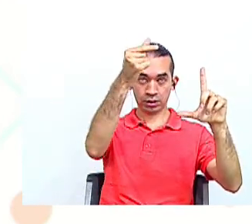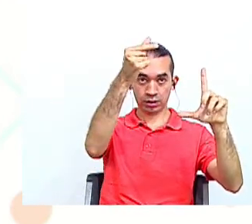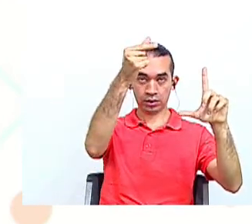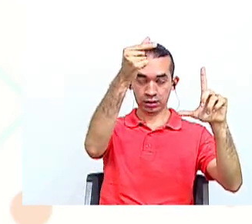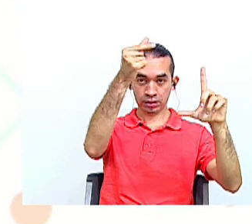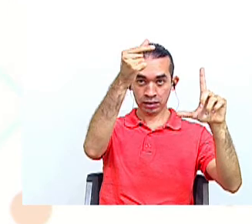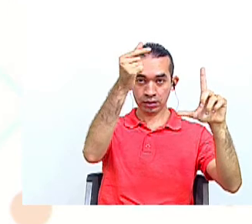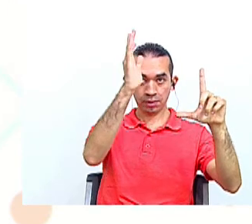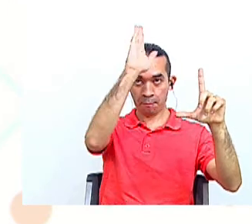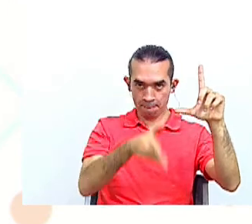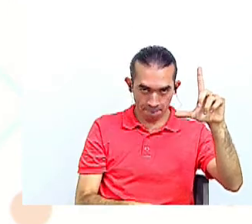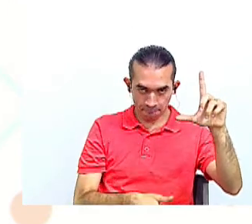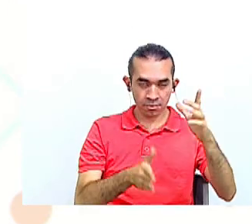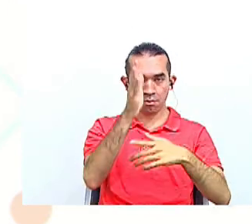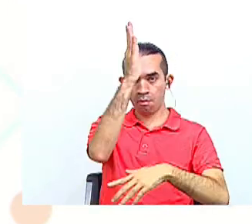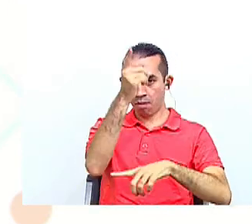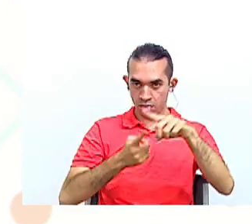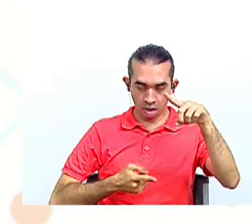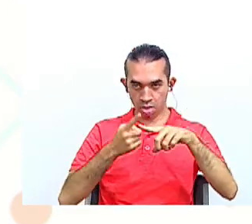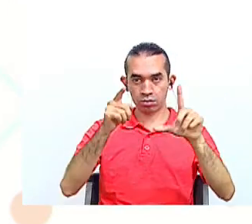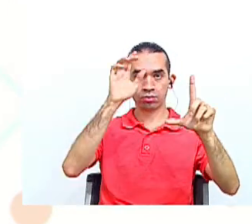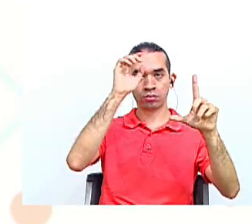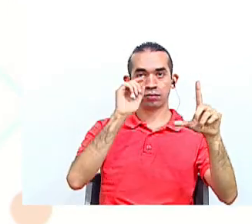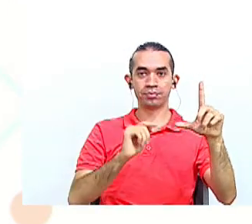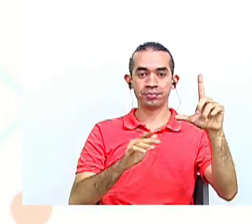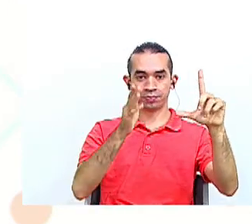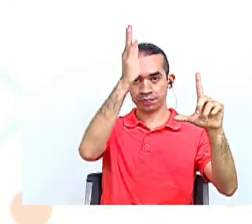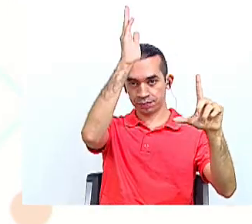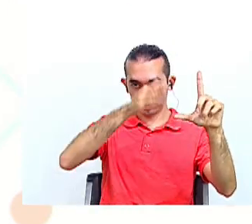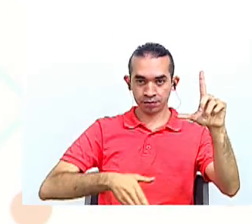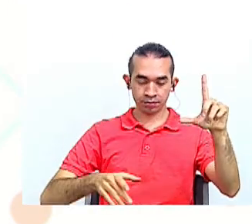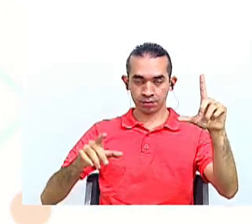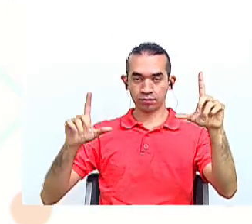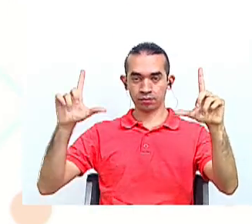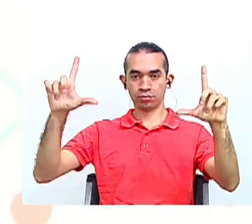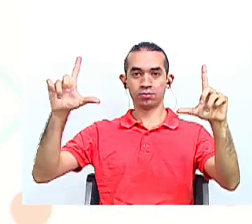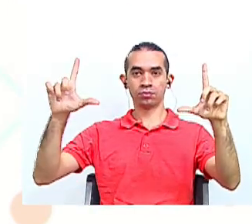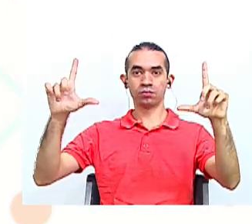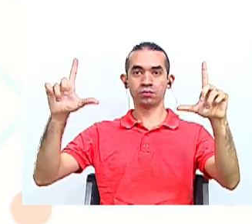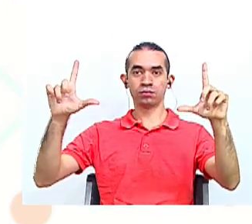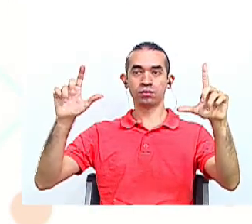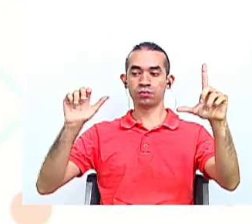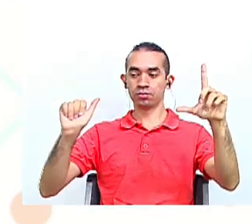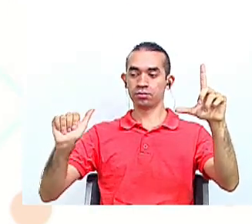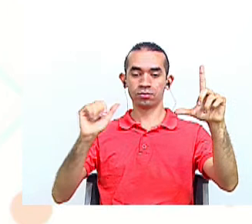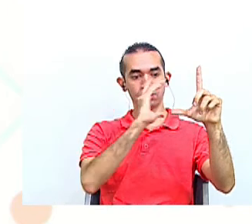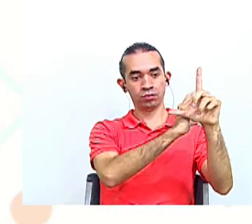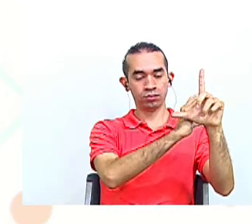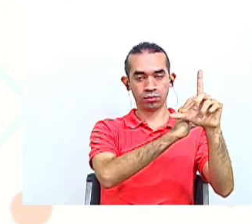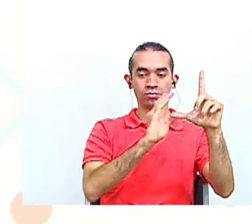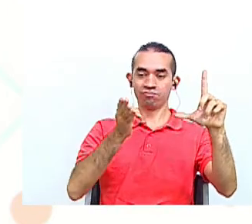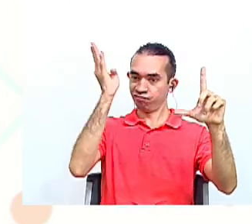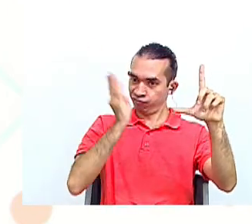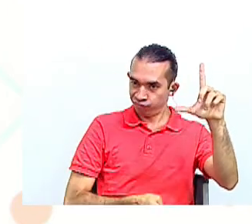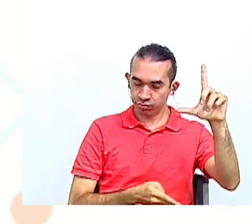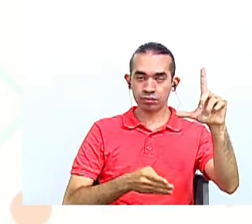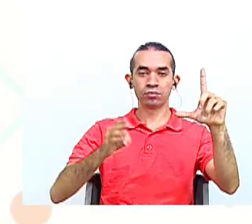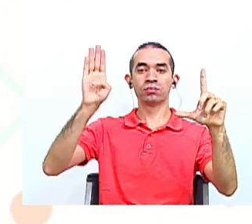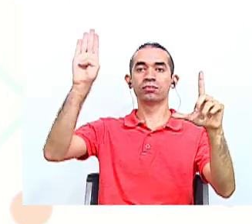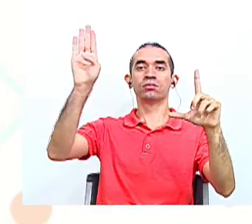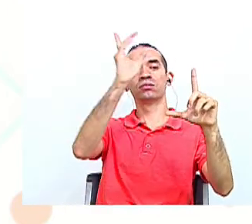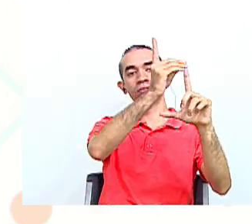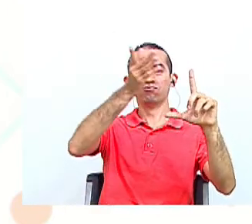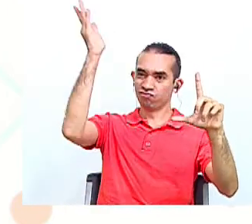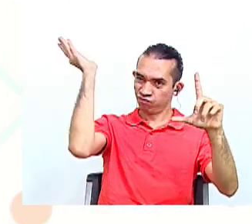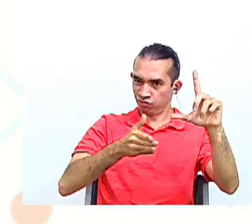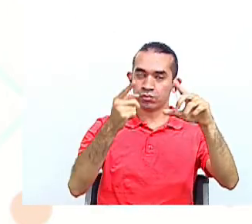puntos medios, o sea, que dividimos el lado AC en 2 y el lado BD en